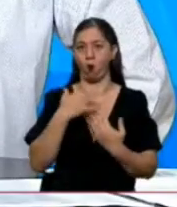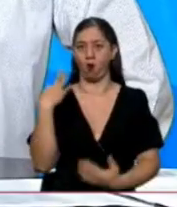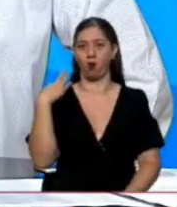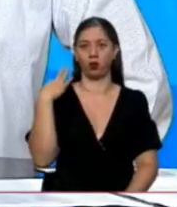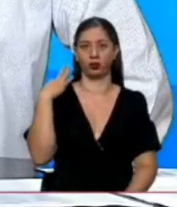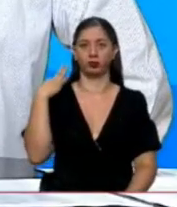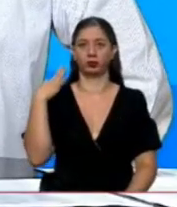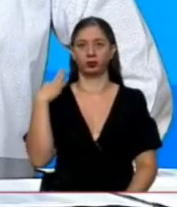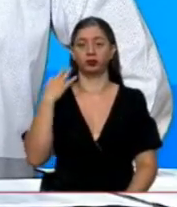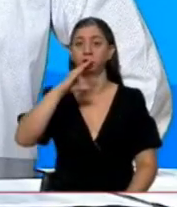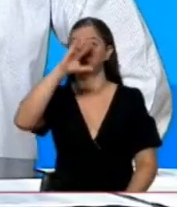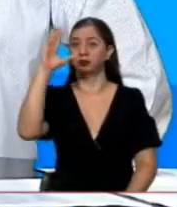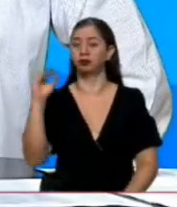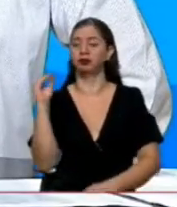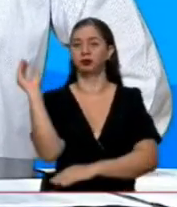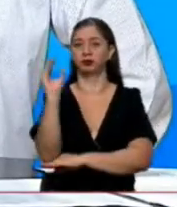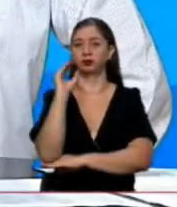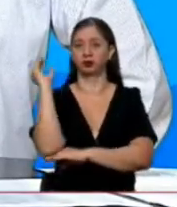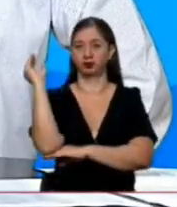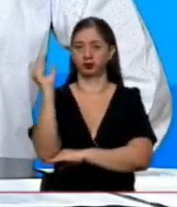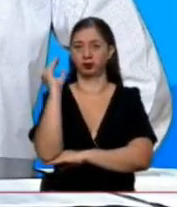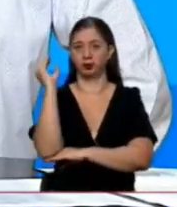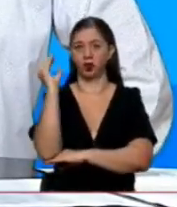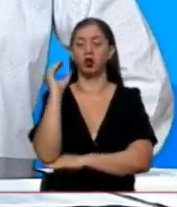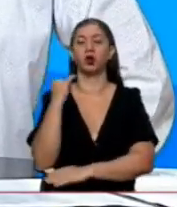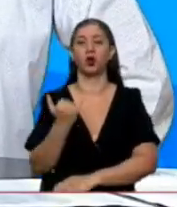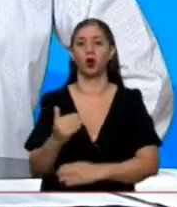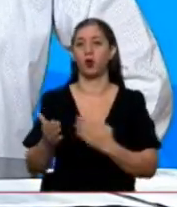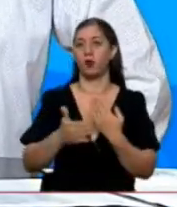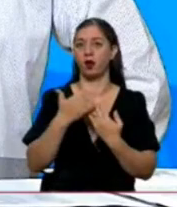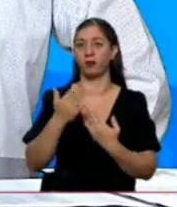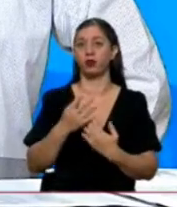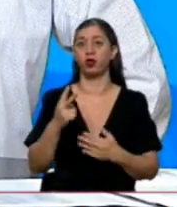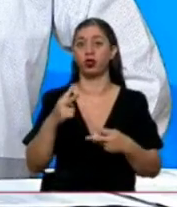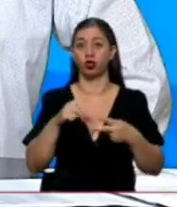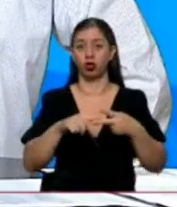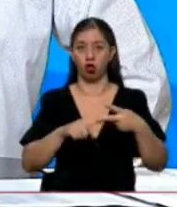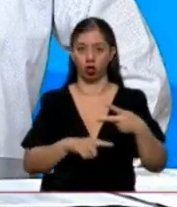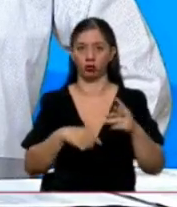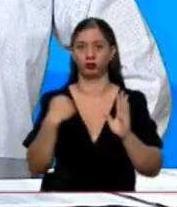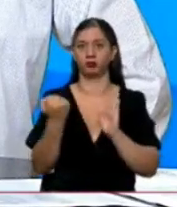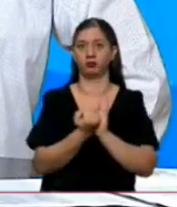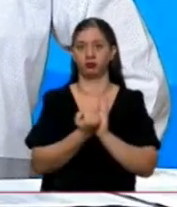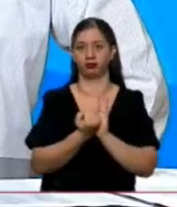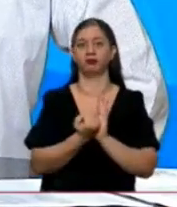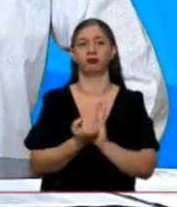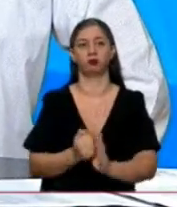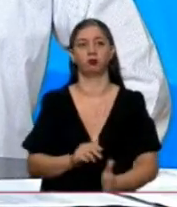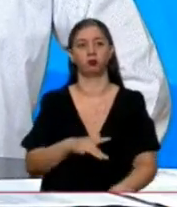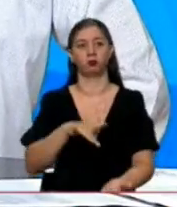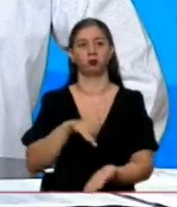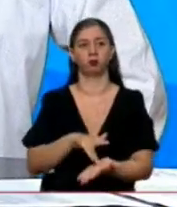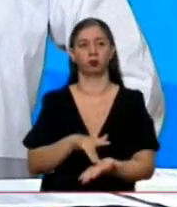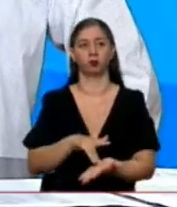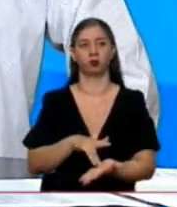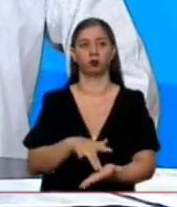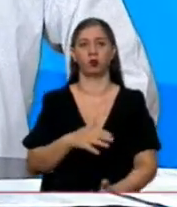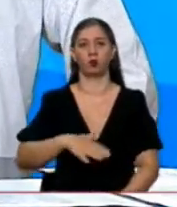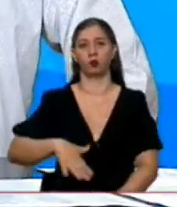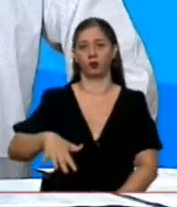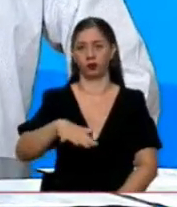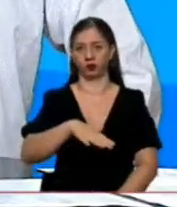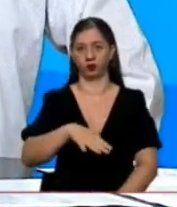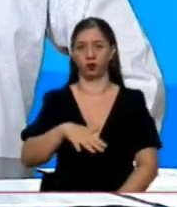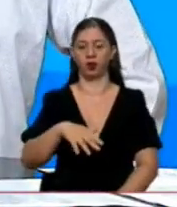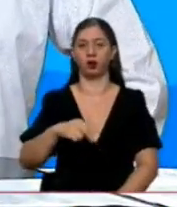El Pacífico colombiano está presente en Colombia Moda. Dos de las marcas de nuestra región lograron un lugar en el Vogue Talent